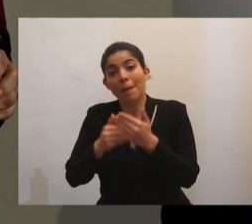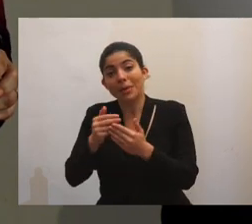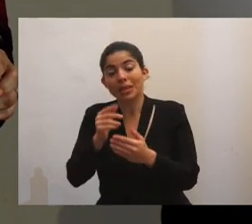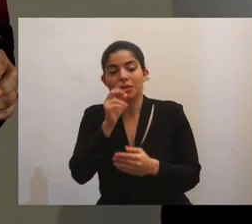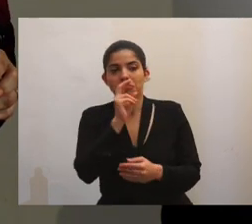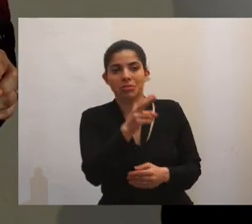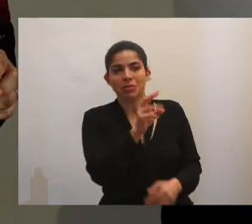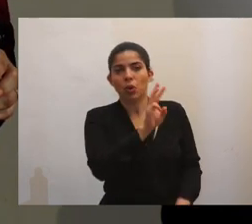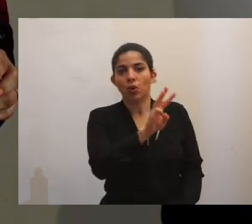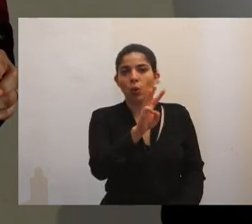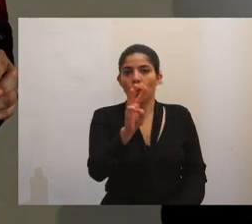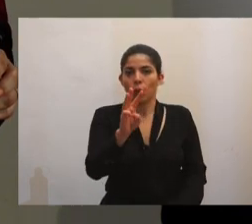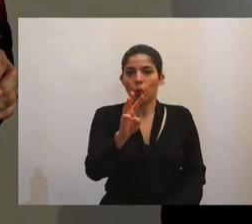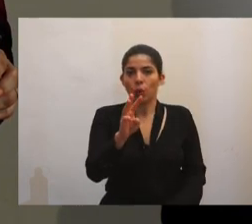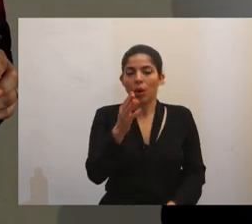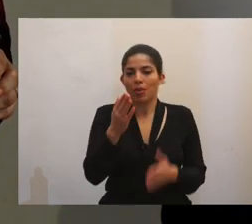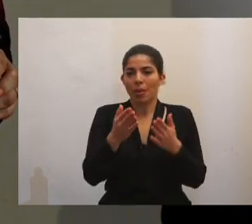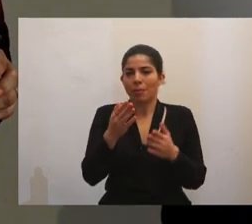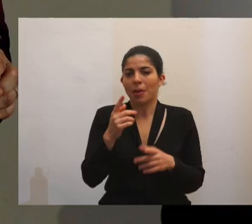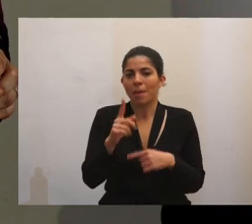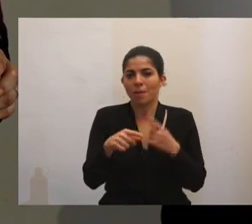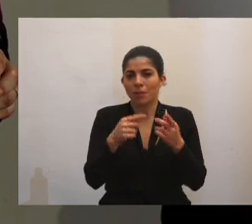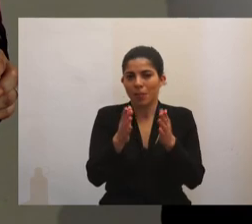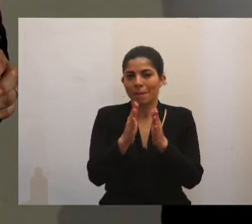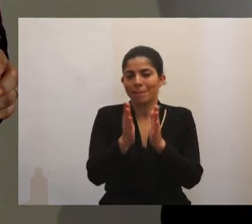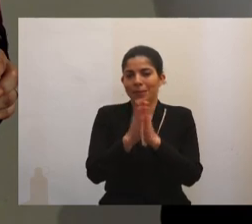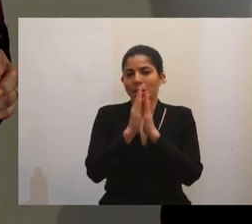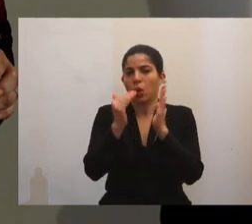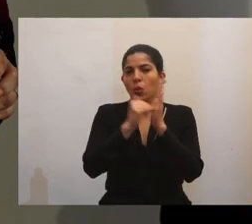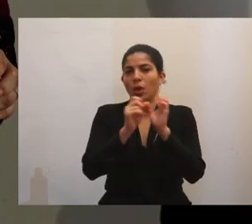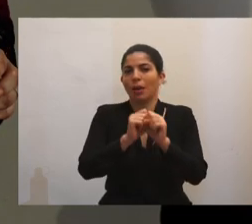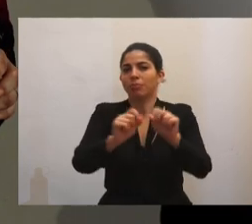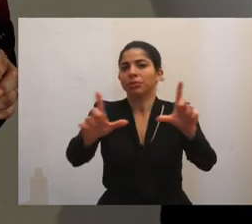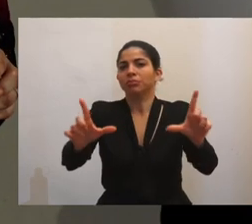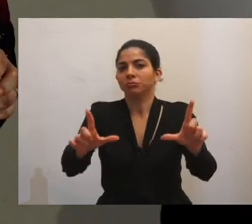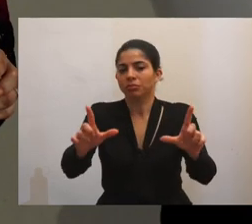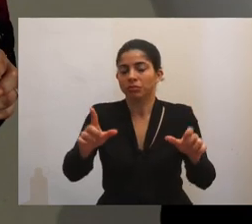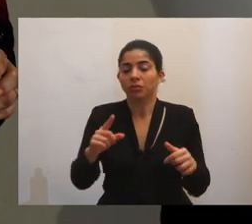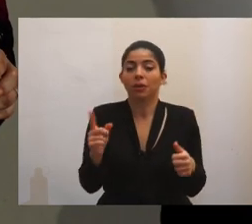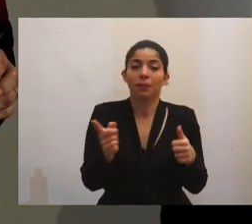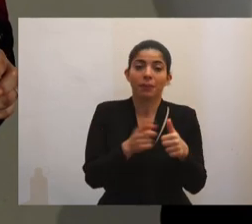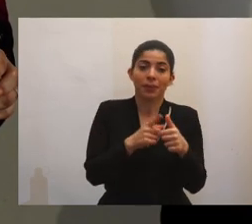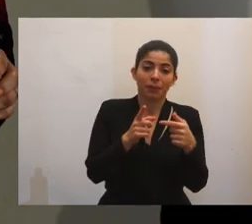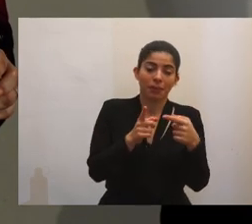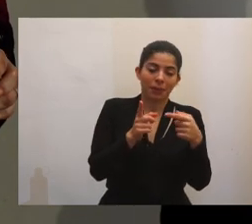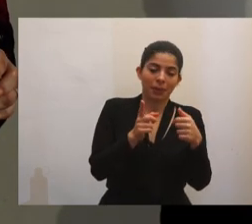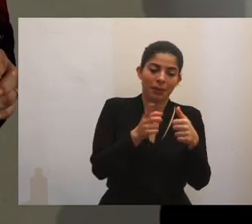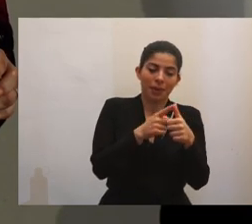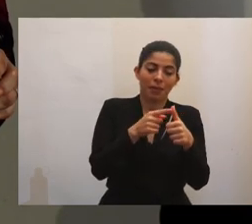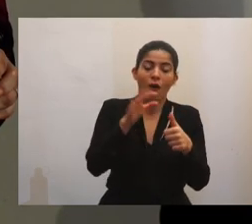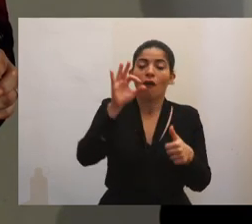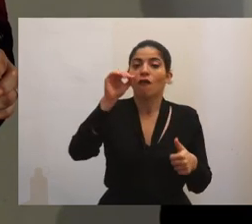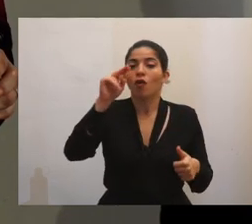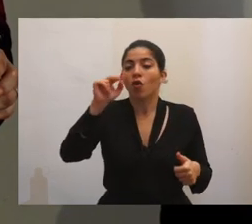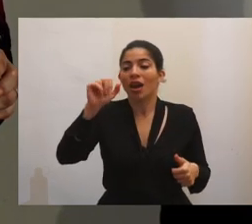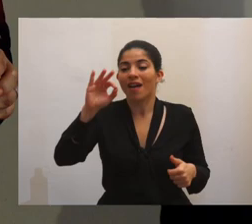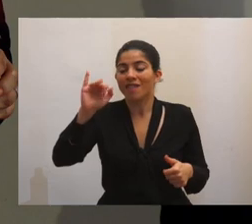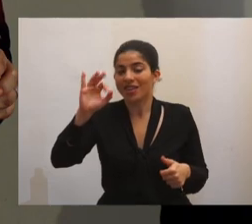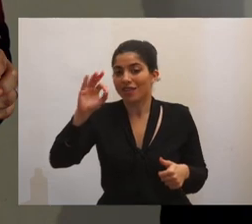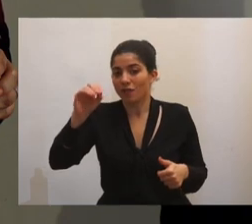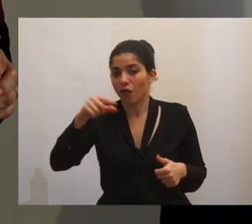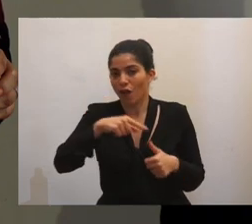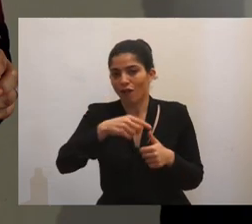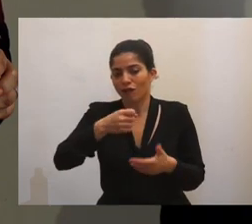páginas web que tal vez voy a solicitar que se vuelvan a poner. Una es la de FONAFIFO, el